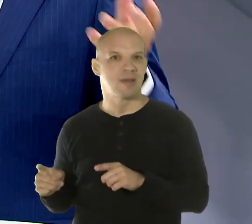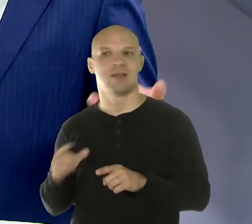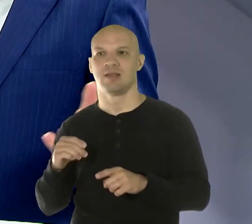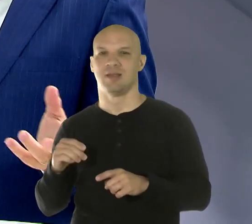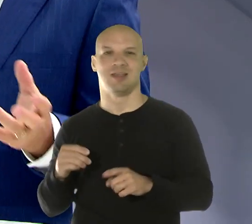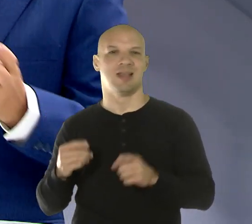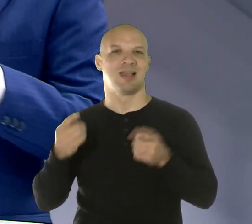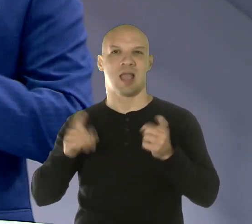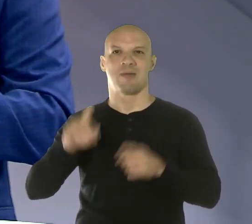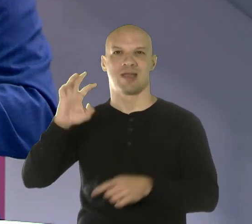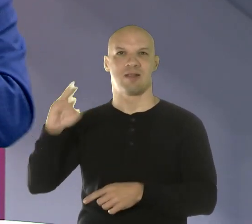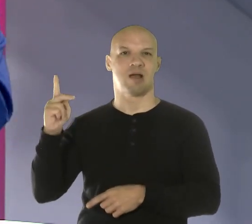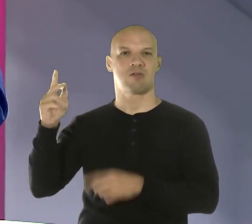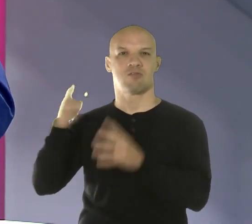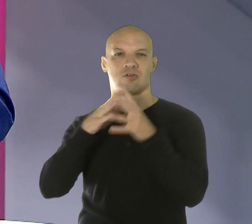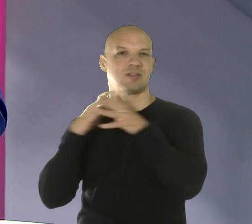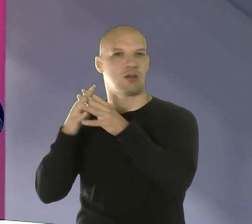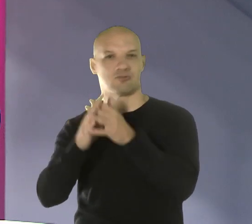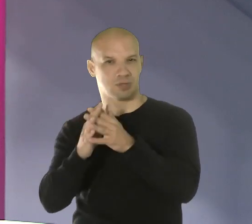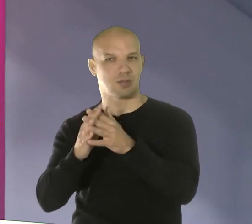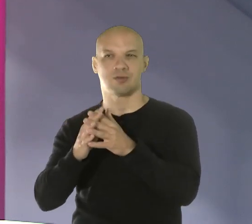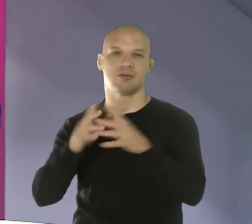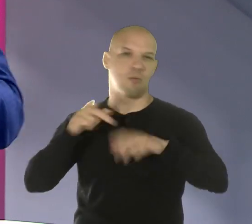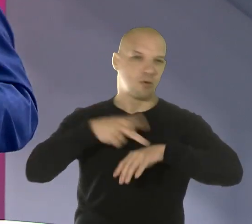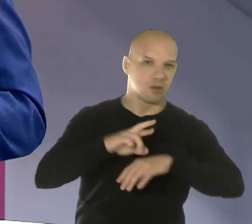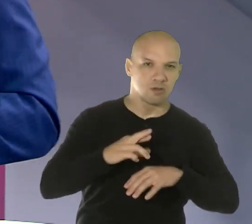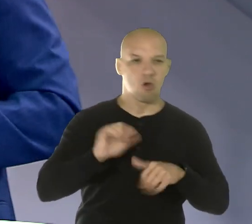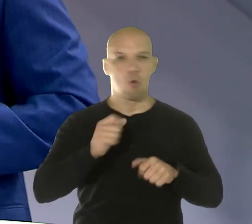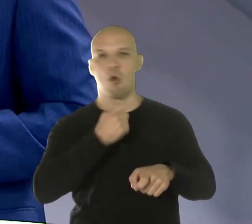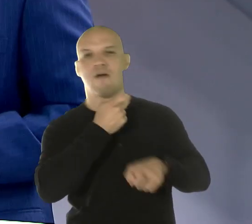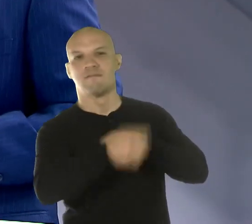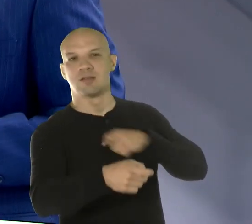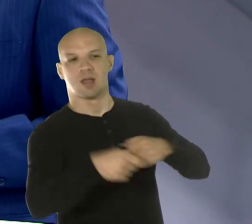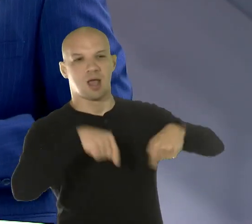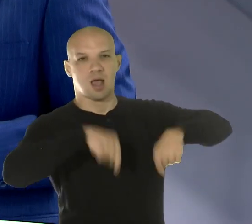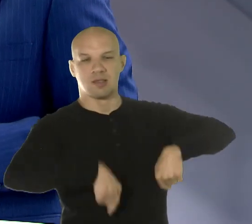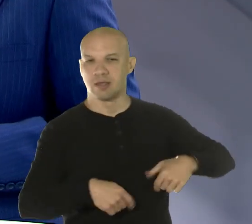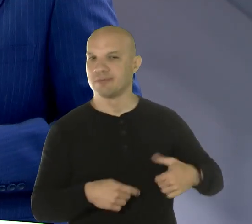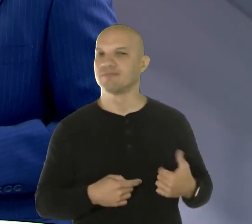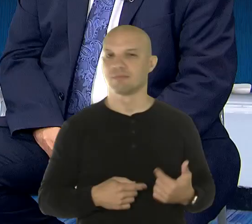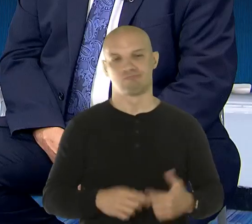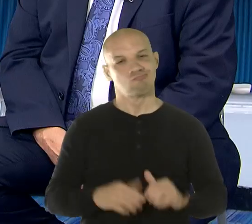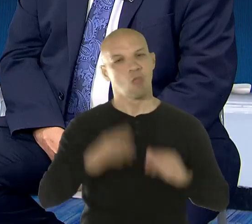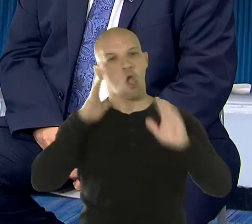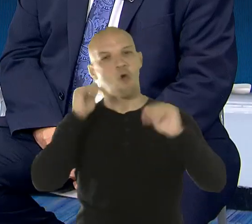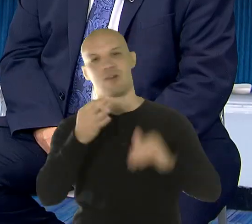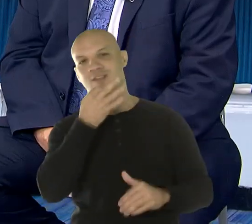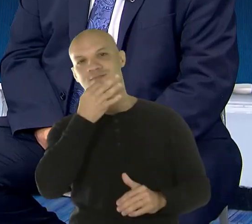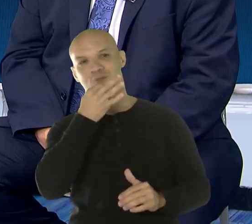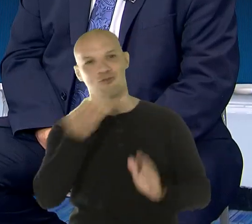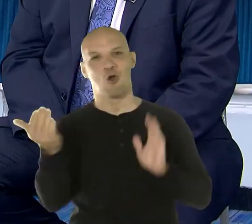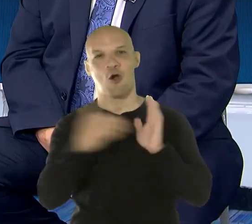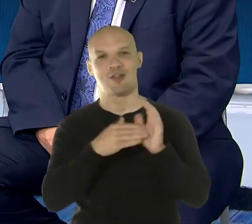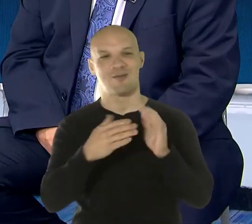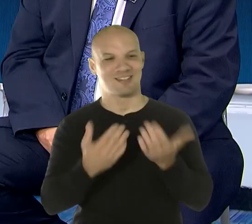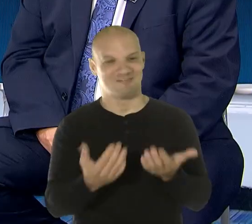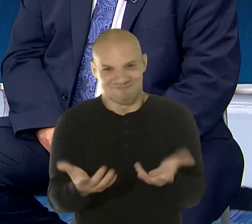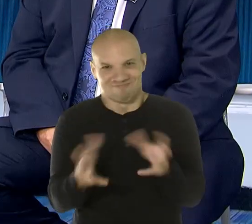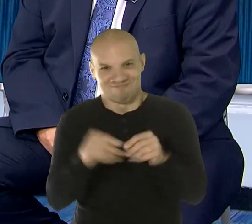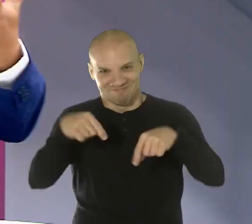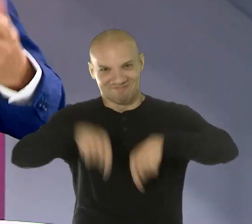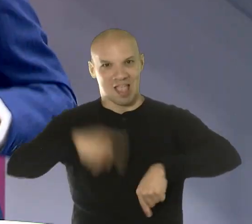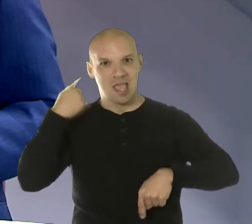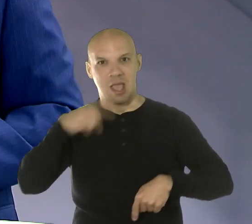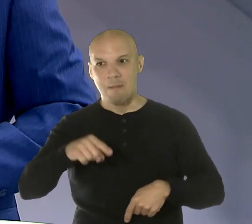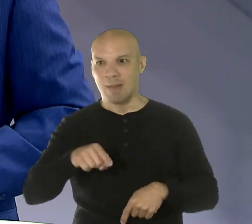banca en Estados Unidos y sus efectos o no para Puerto Rico. Ojalá entonces podamos conversar a futuro una vez más aquí para el beneficio